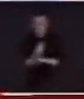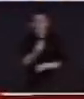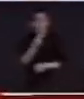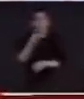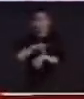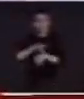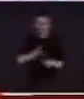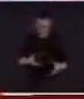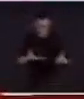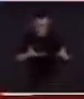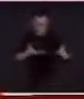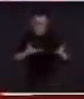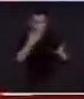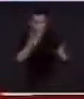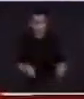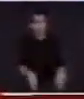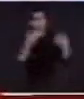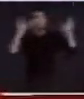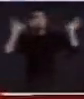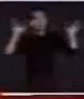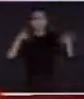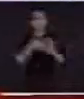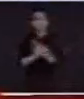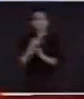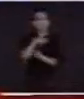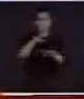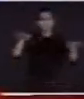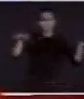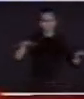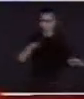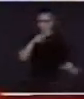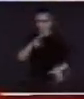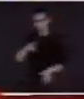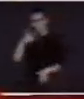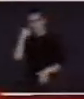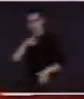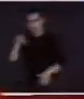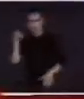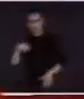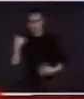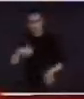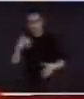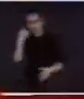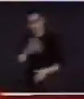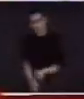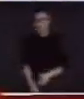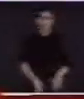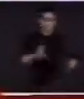Pero feo, feo, mira que feo el cabrón. Venga, te opero.